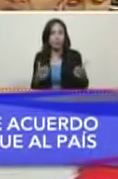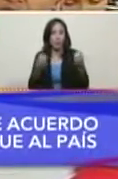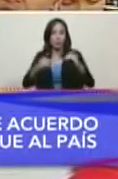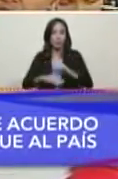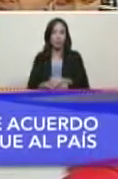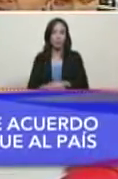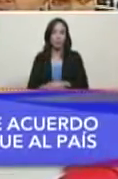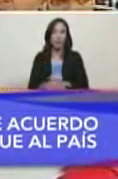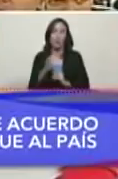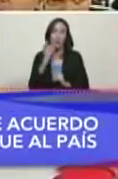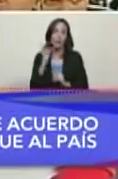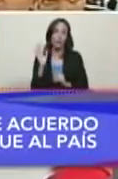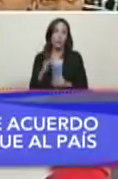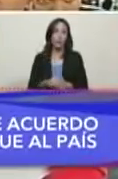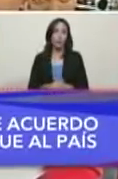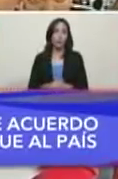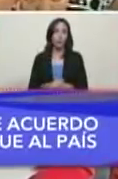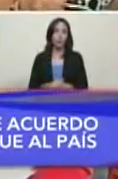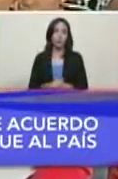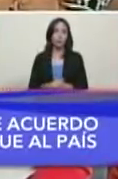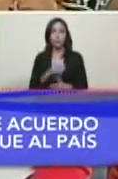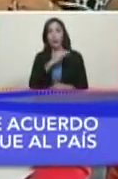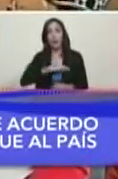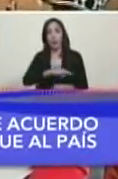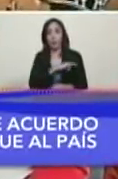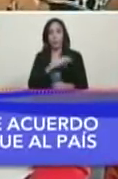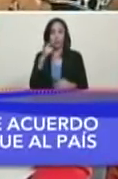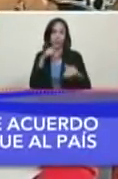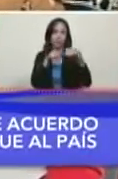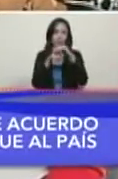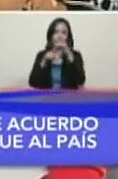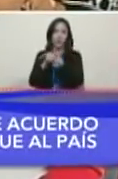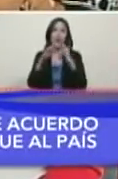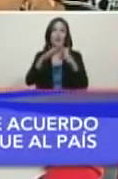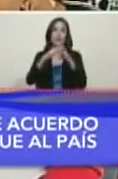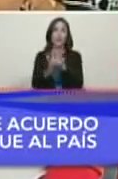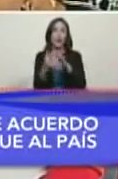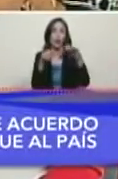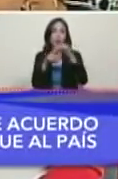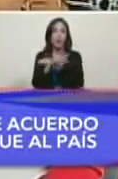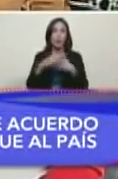la misión barrio adentro, salud.